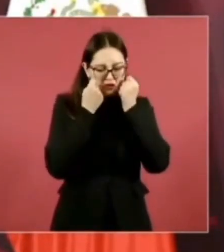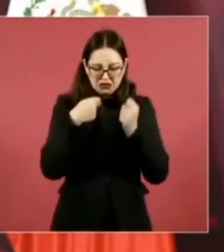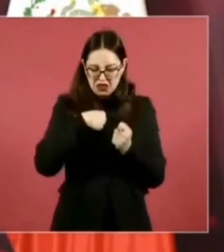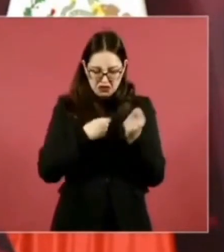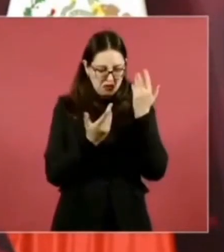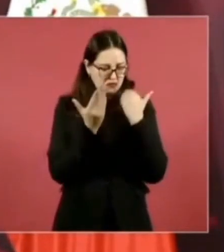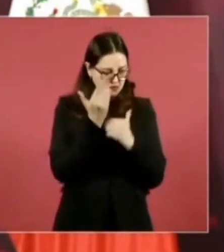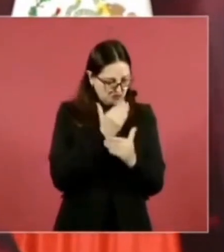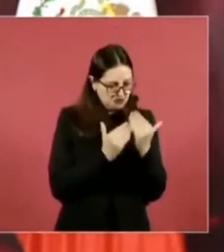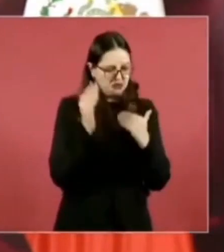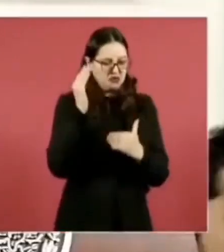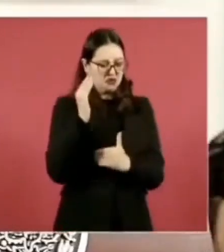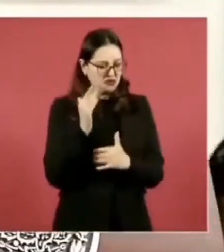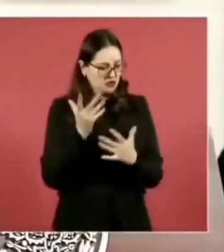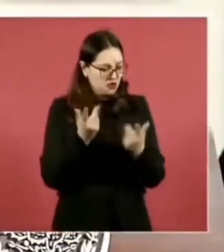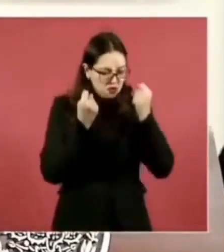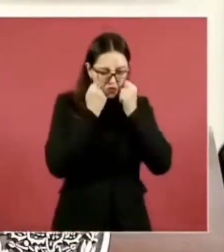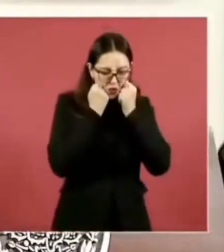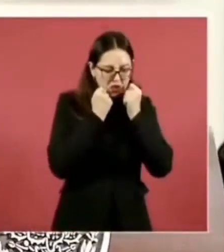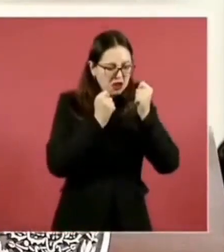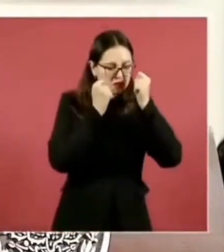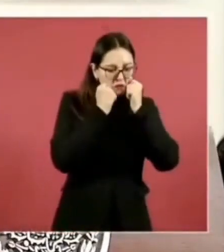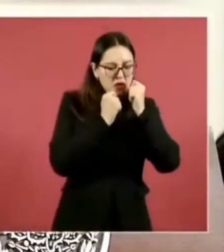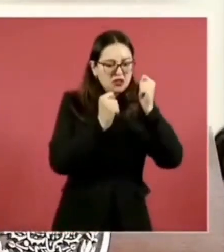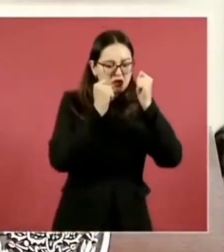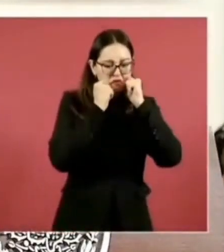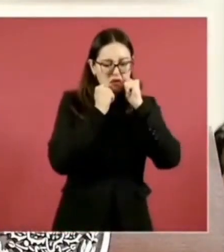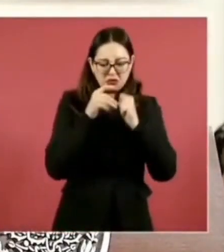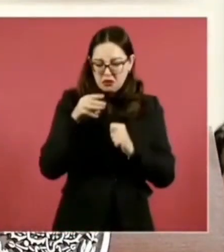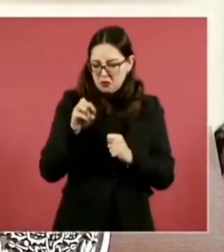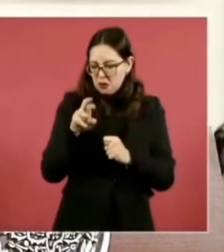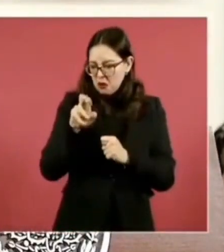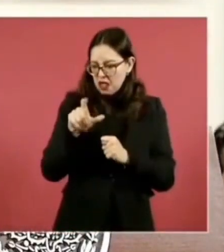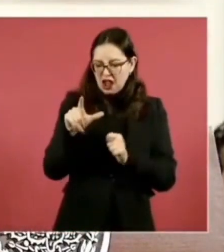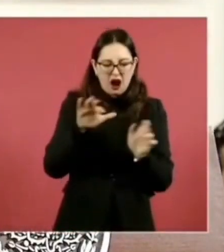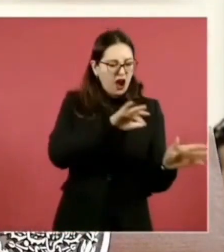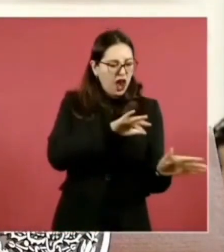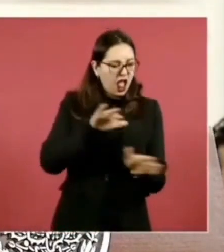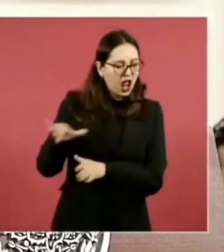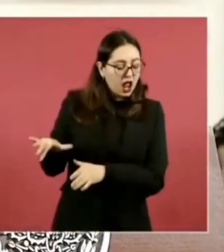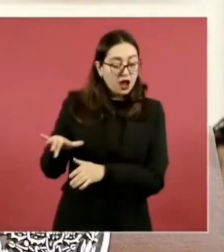sin escrúpulos morales.